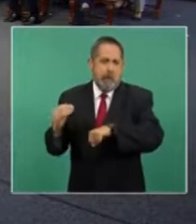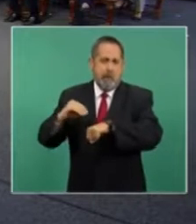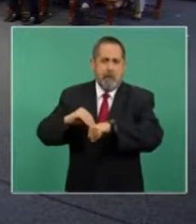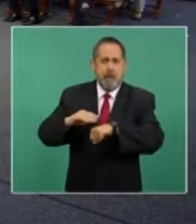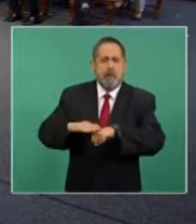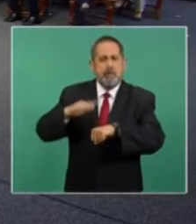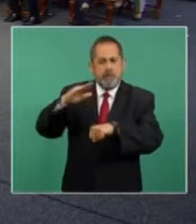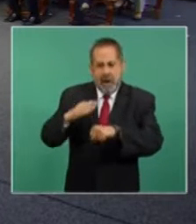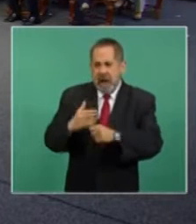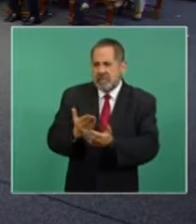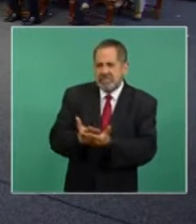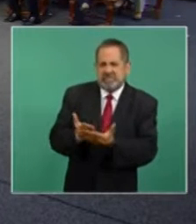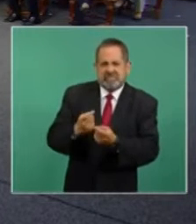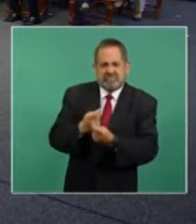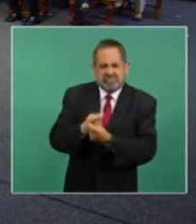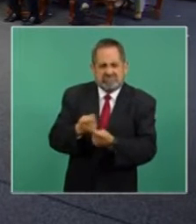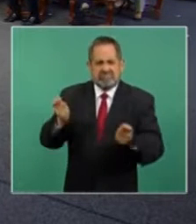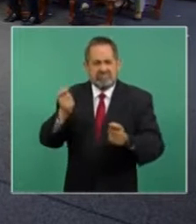Y estamos